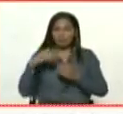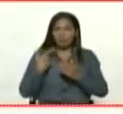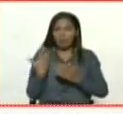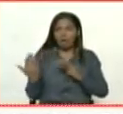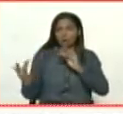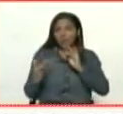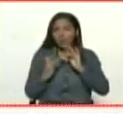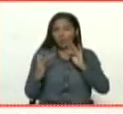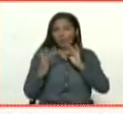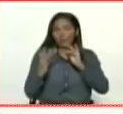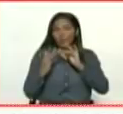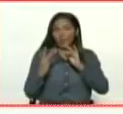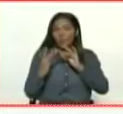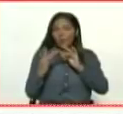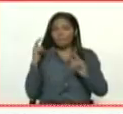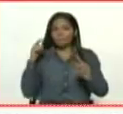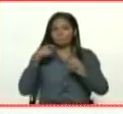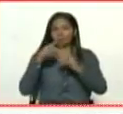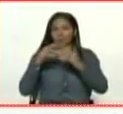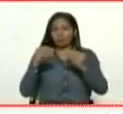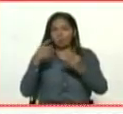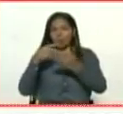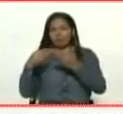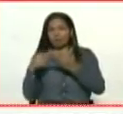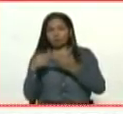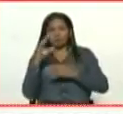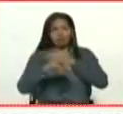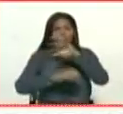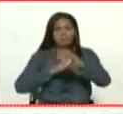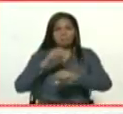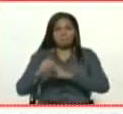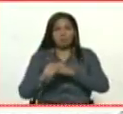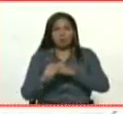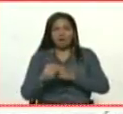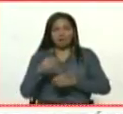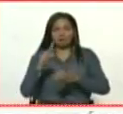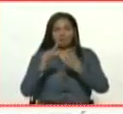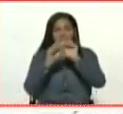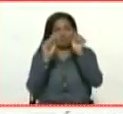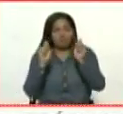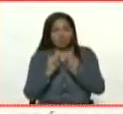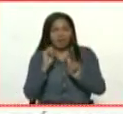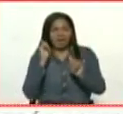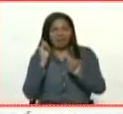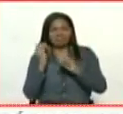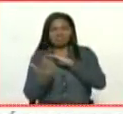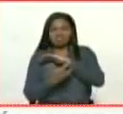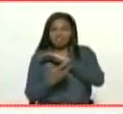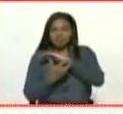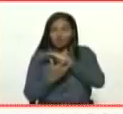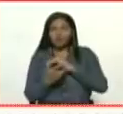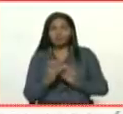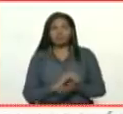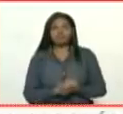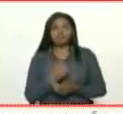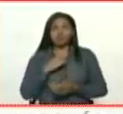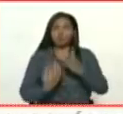socializar el acceso a bienes y productos a través de mecanismos. Por eso fue cuando